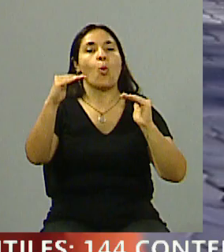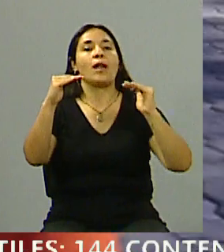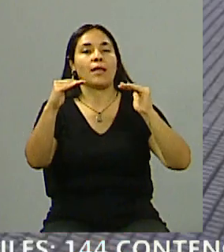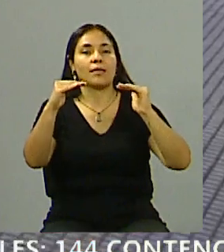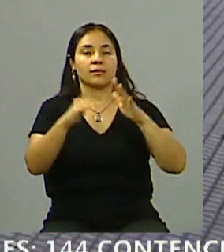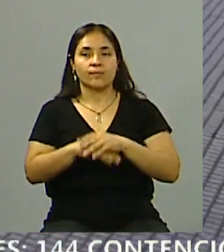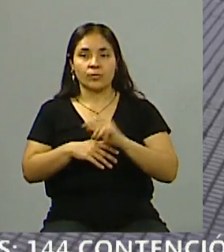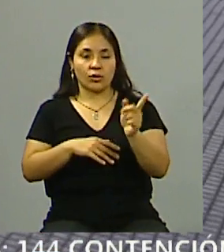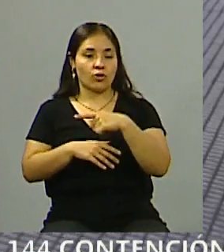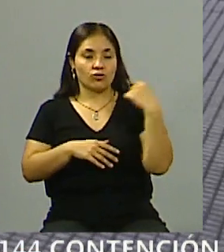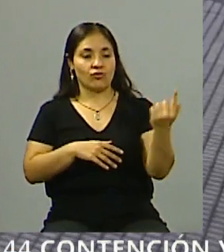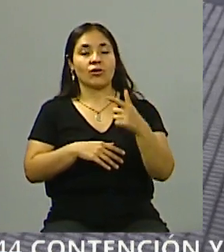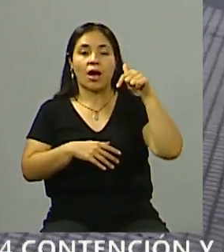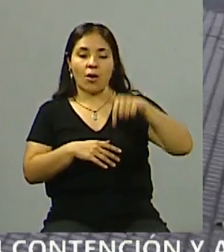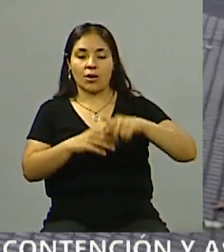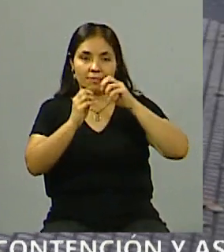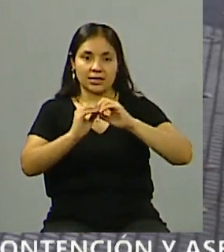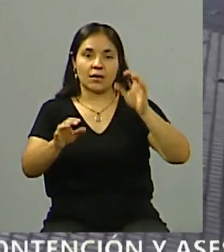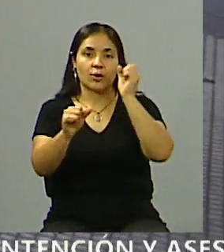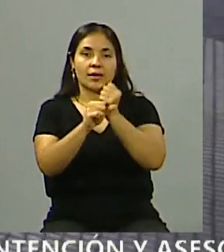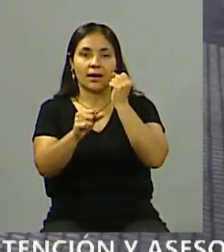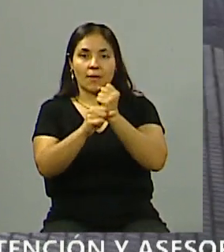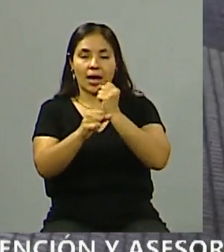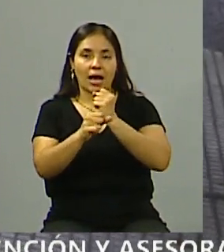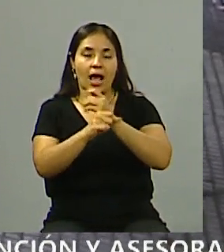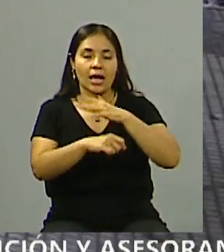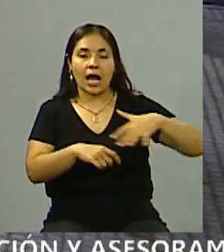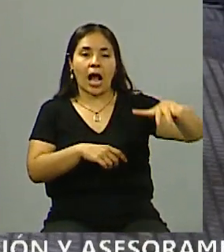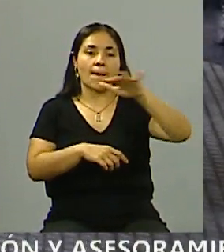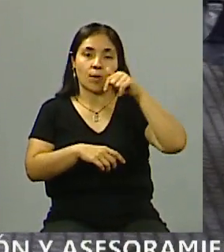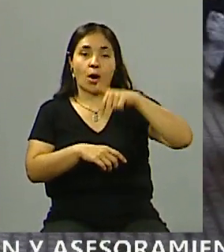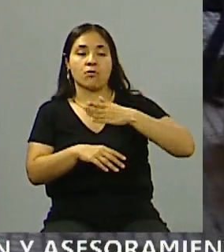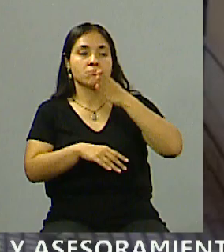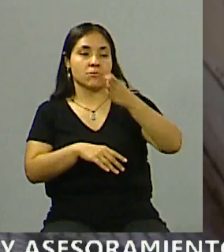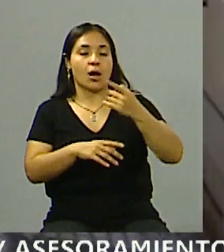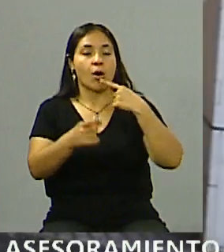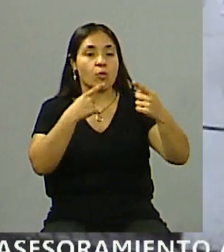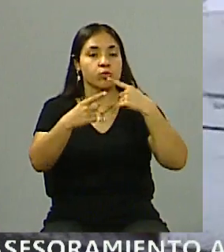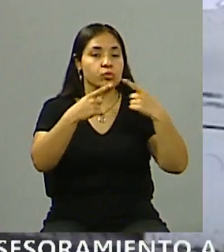campo ahora, digamos, con entrevistas ahora a los actores